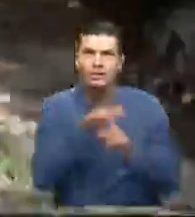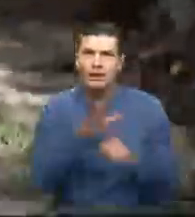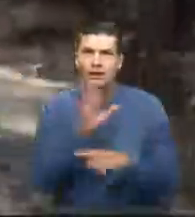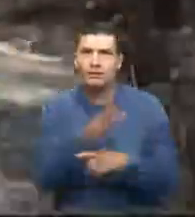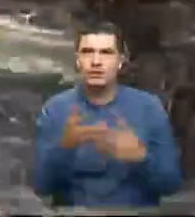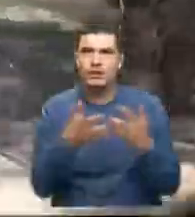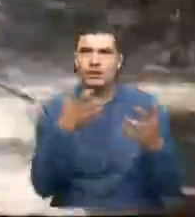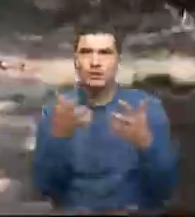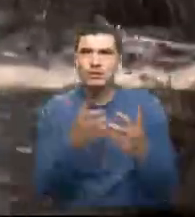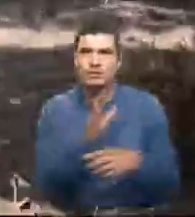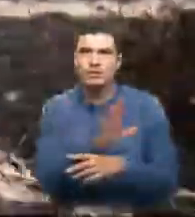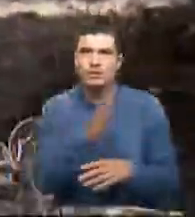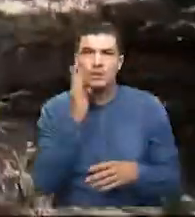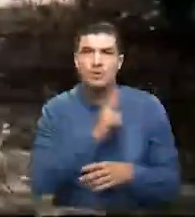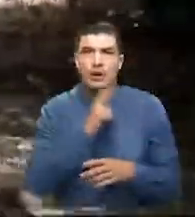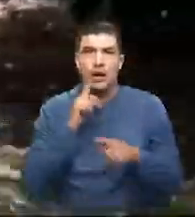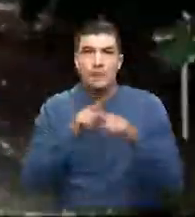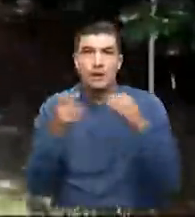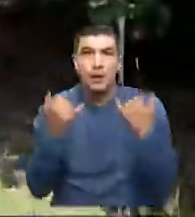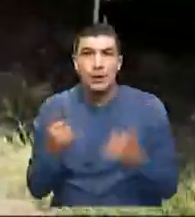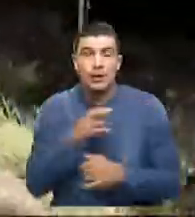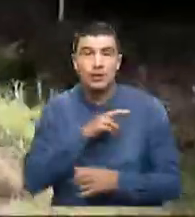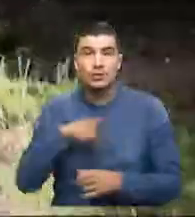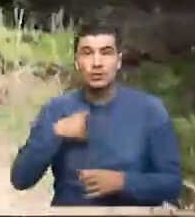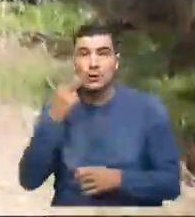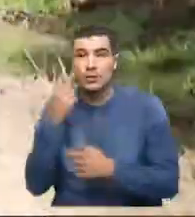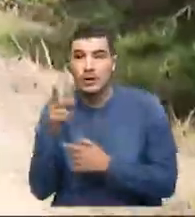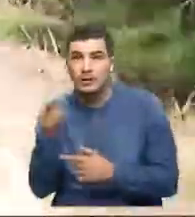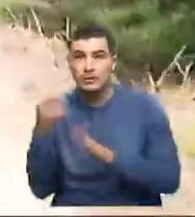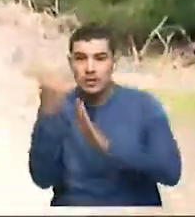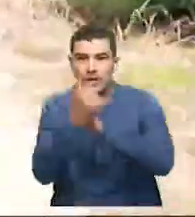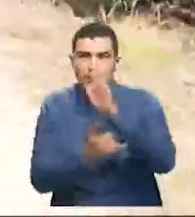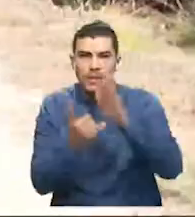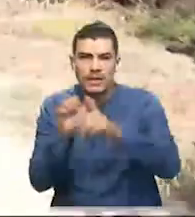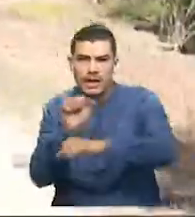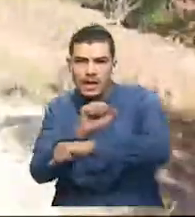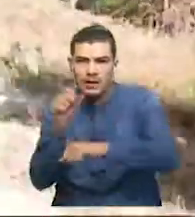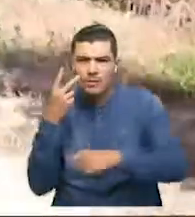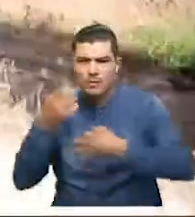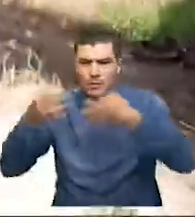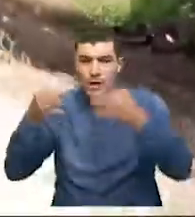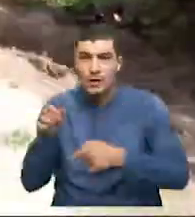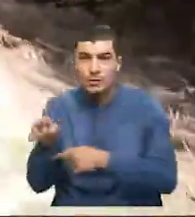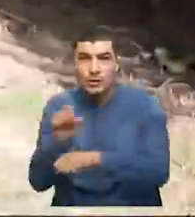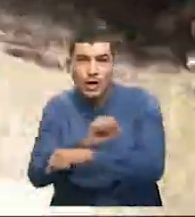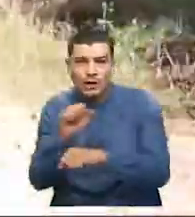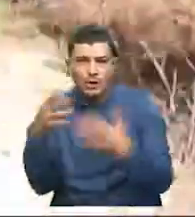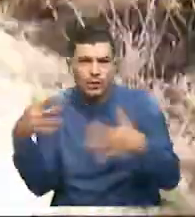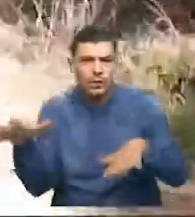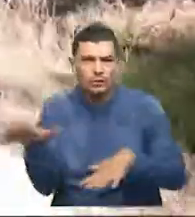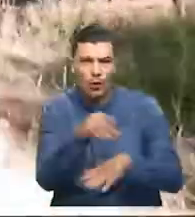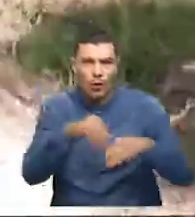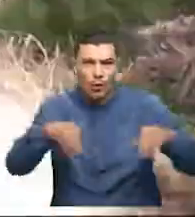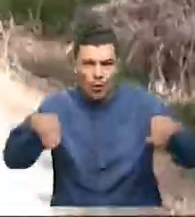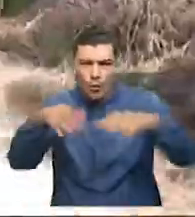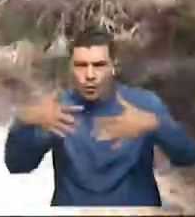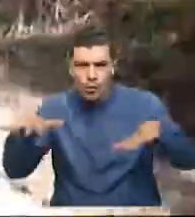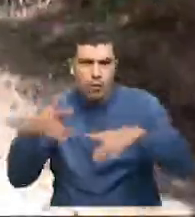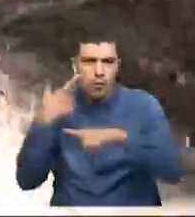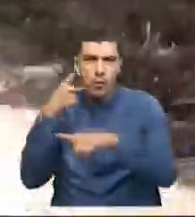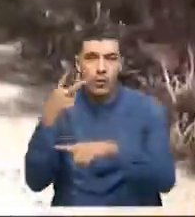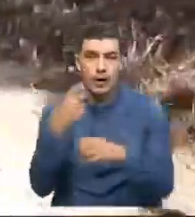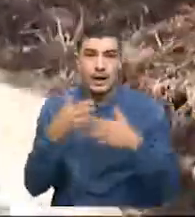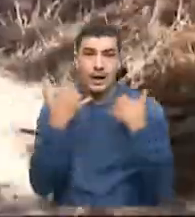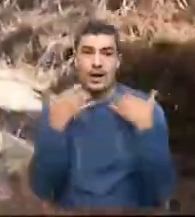sus situaciones y sus compromisos. Estamos viendo en imágenes los vehículos, verdaderamente son unos todoterreno con grandes capacidades en